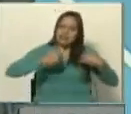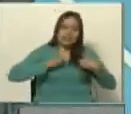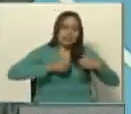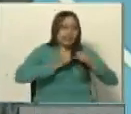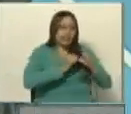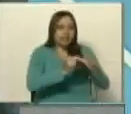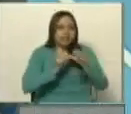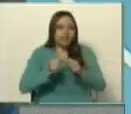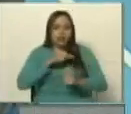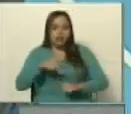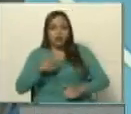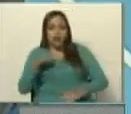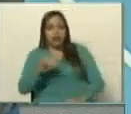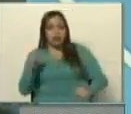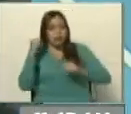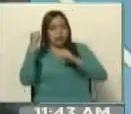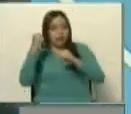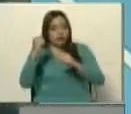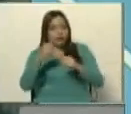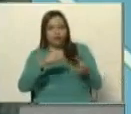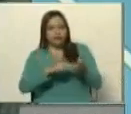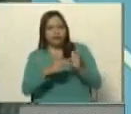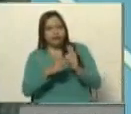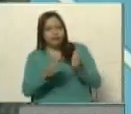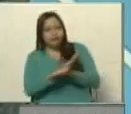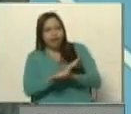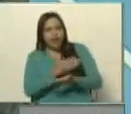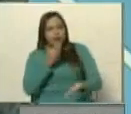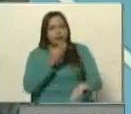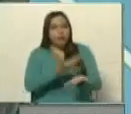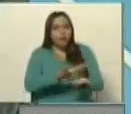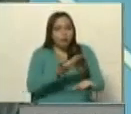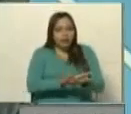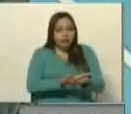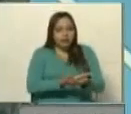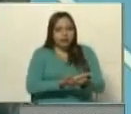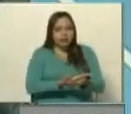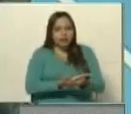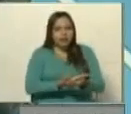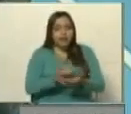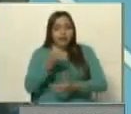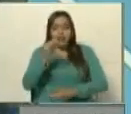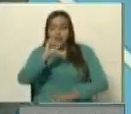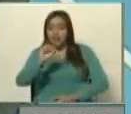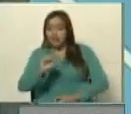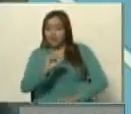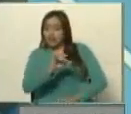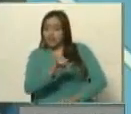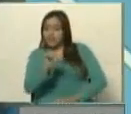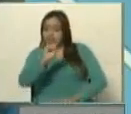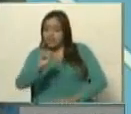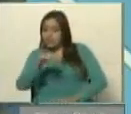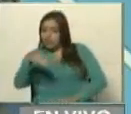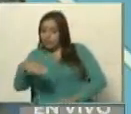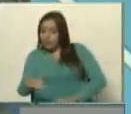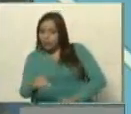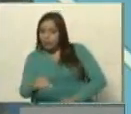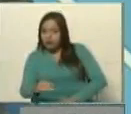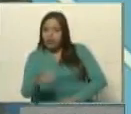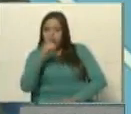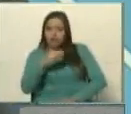Y hemos triunfado, es decir, que la propuesta fascista, negacionista, enemiga